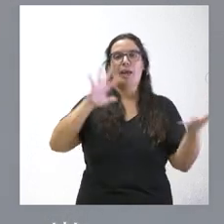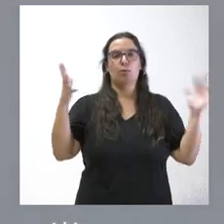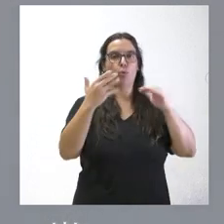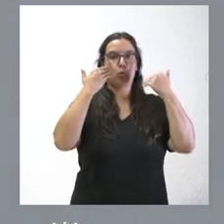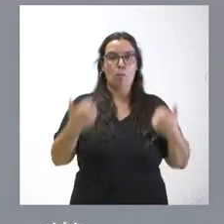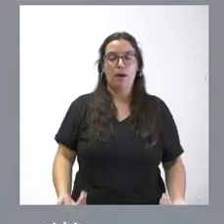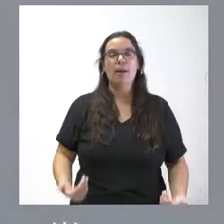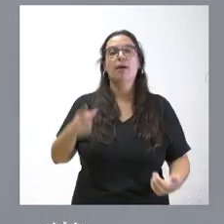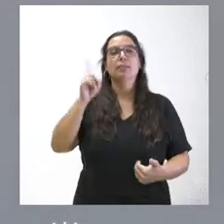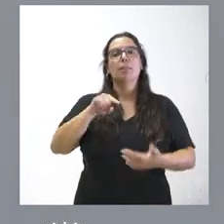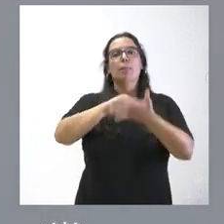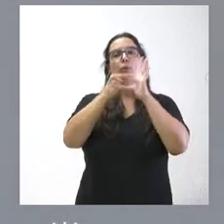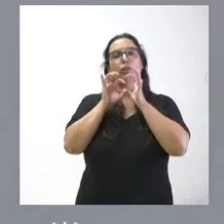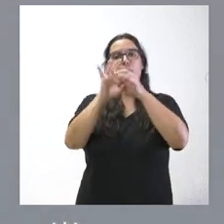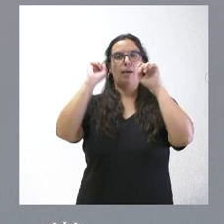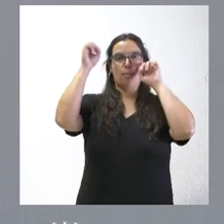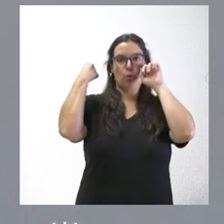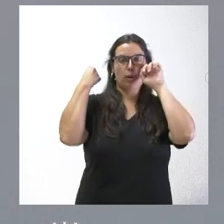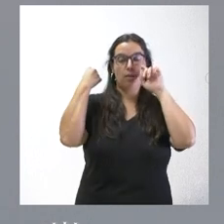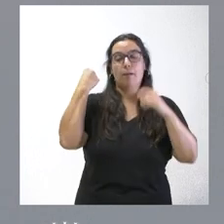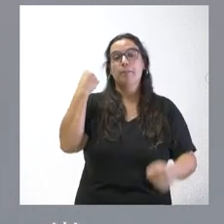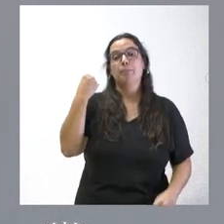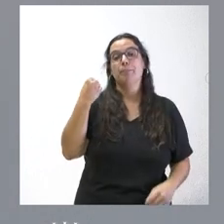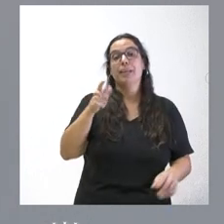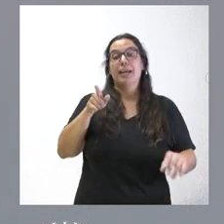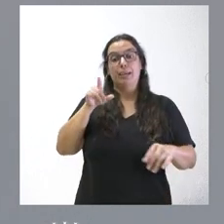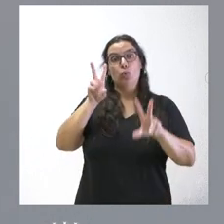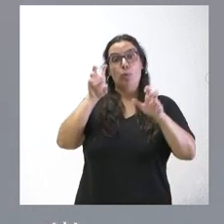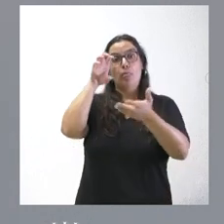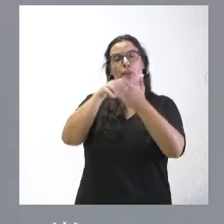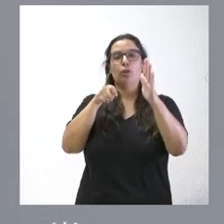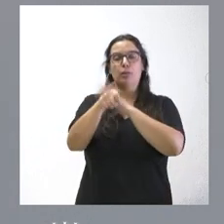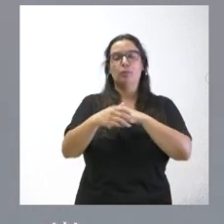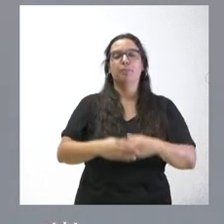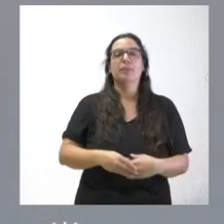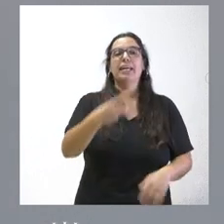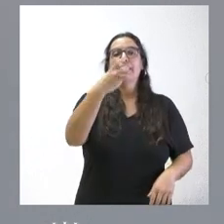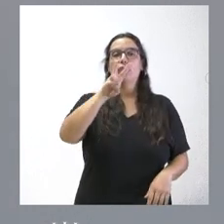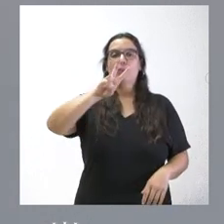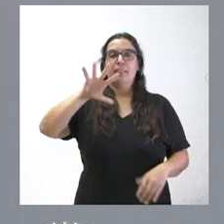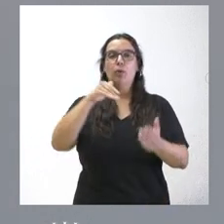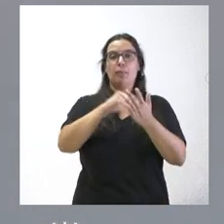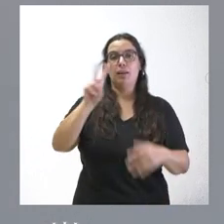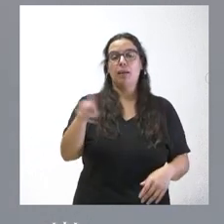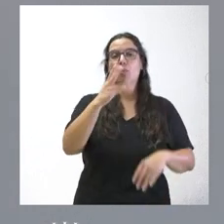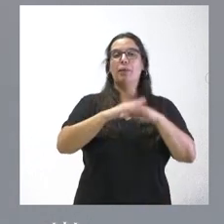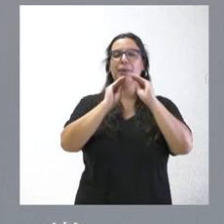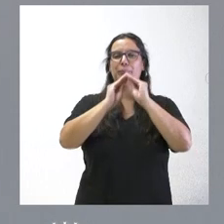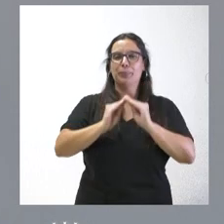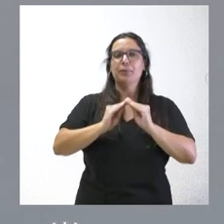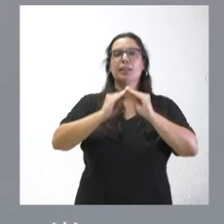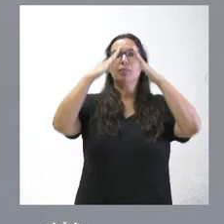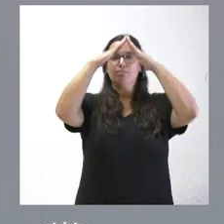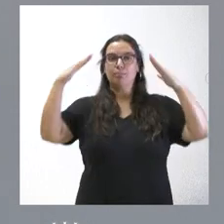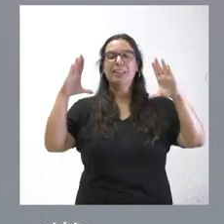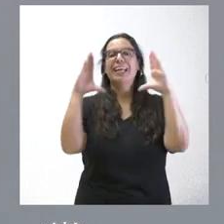en torno al proyecto de atapuerca con la inversión en este nuevo centro 325.000 euros para la reparación de las cubiertas